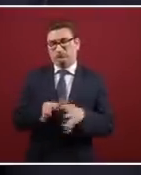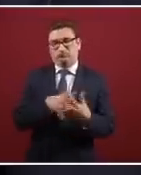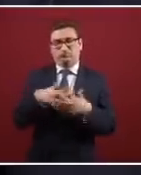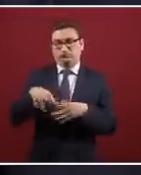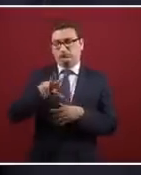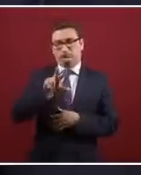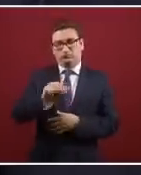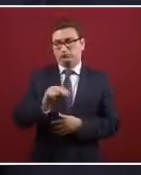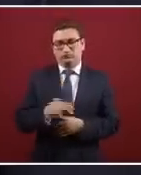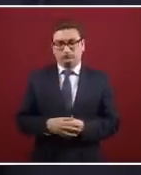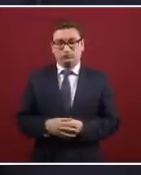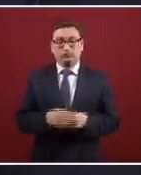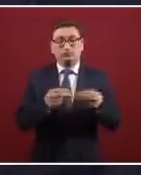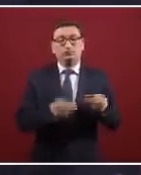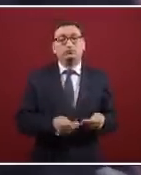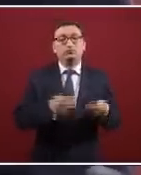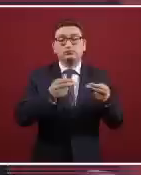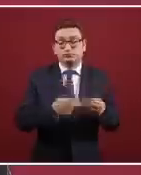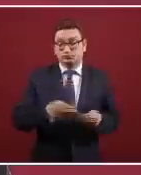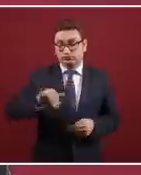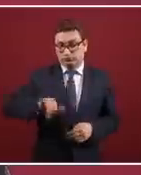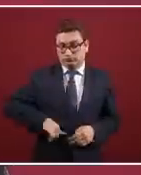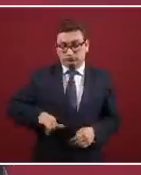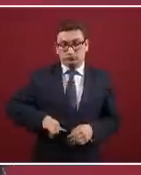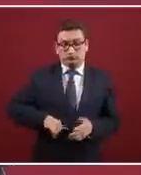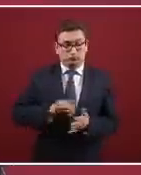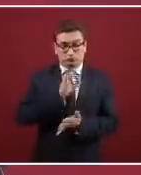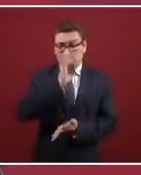Los únicos negocios que deben de interesar